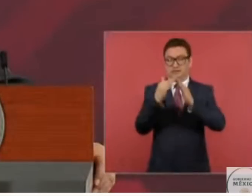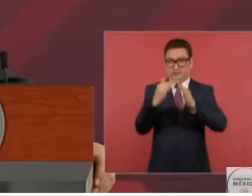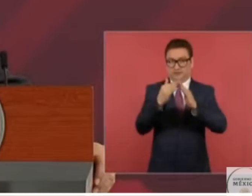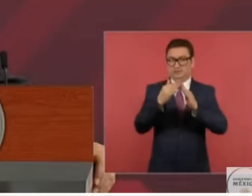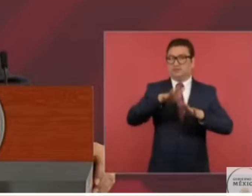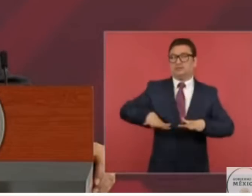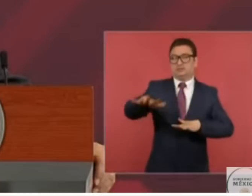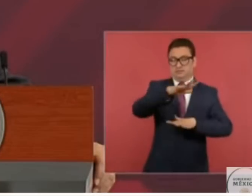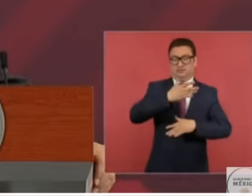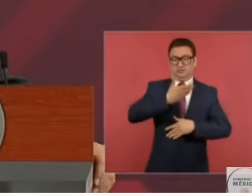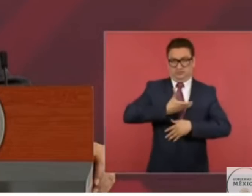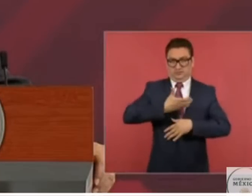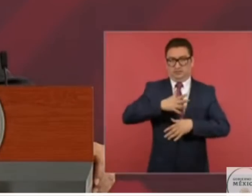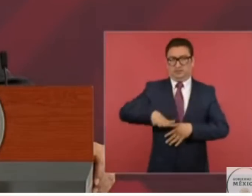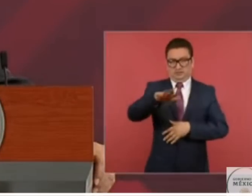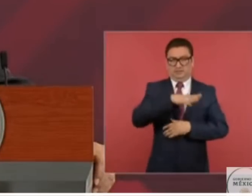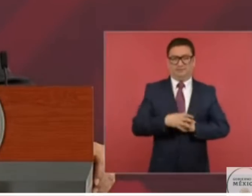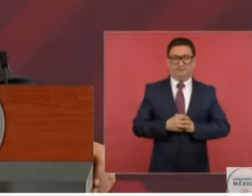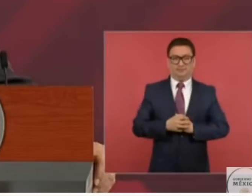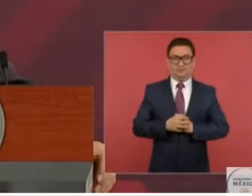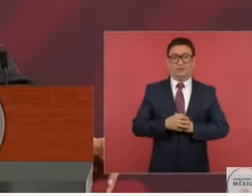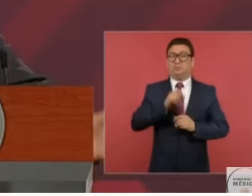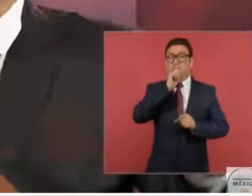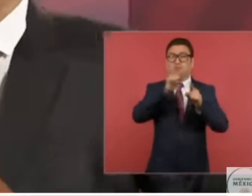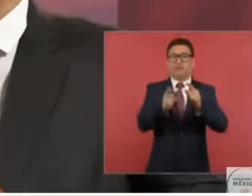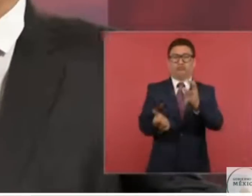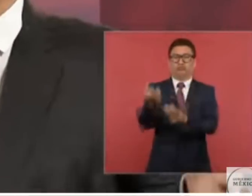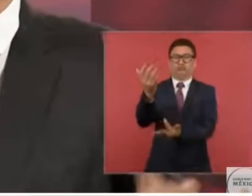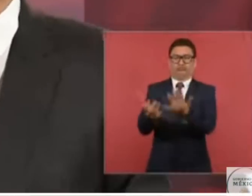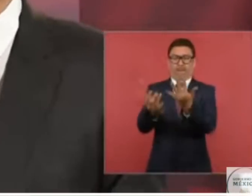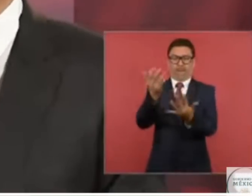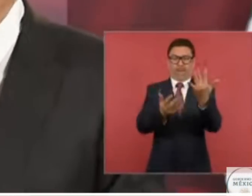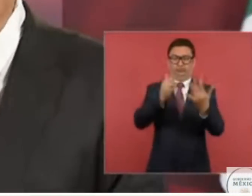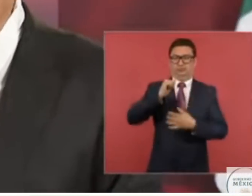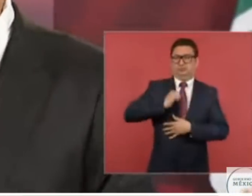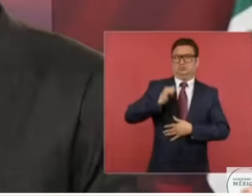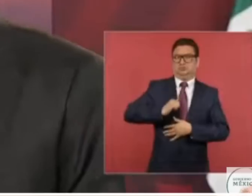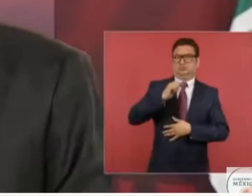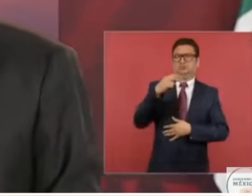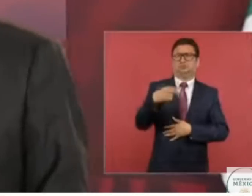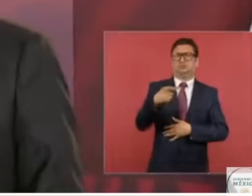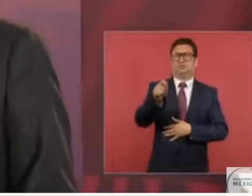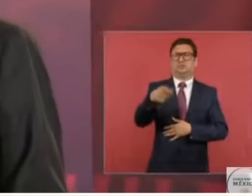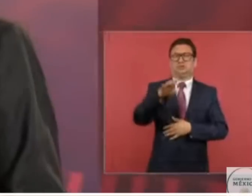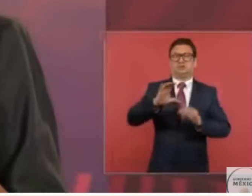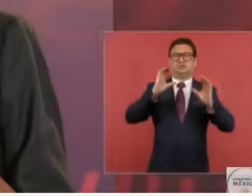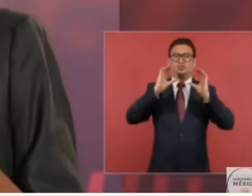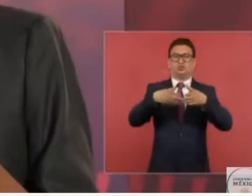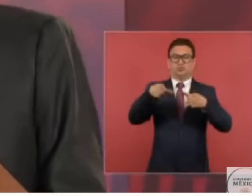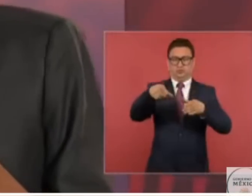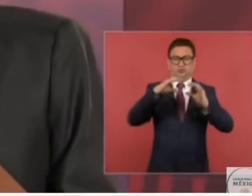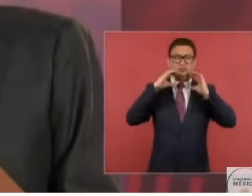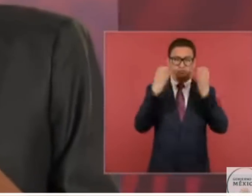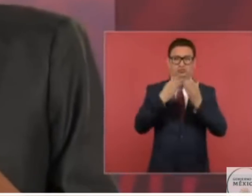Palacio. Y se quemó lo que era el antiguo Congreso,